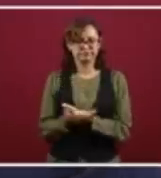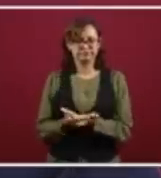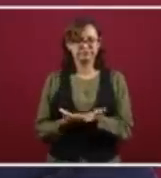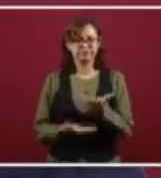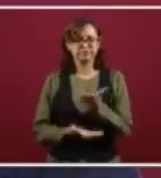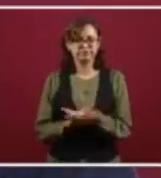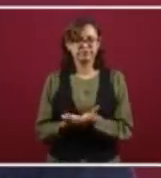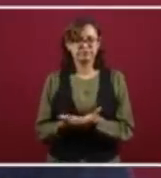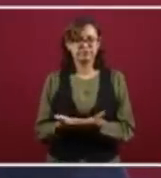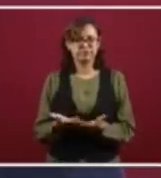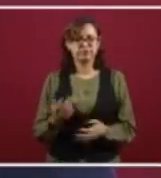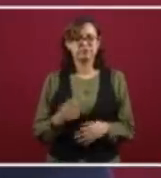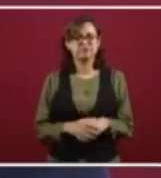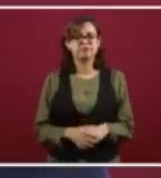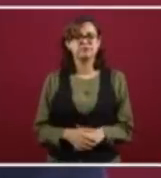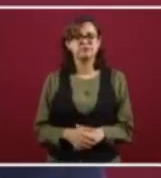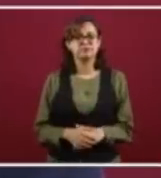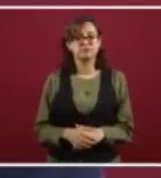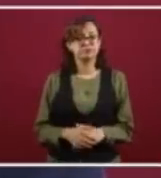Entonces,